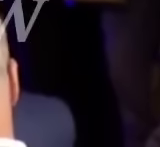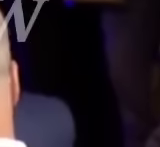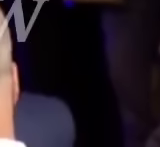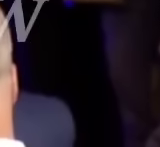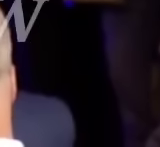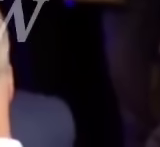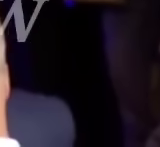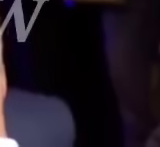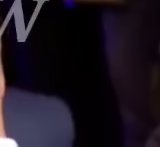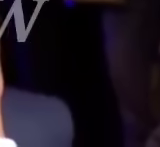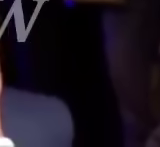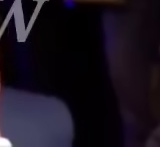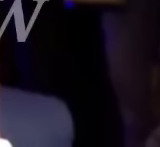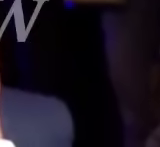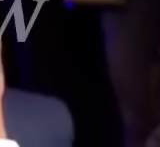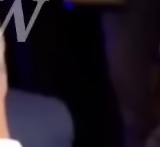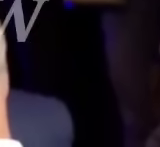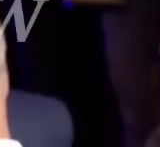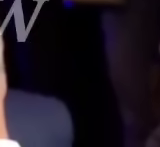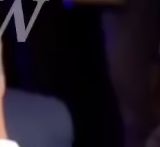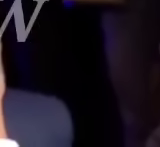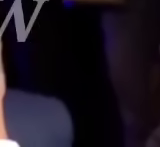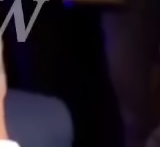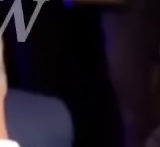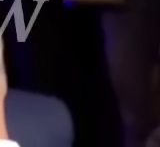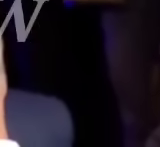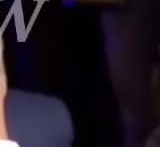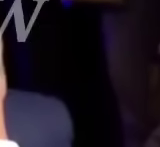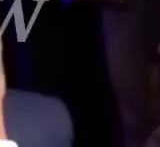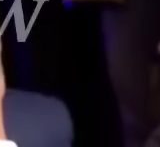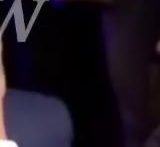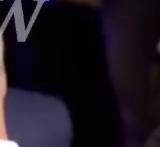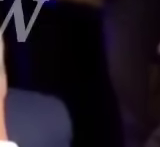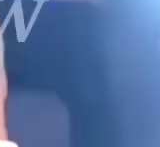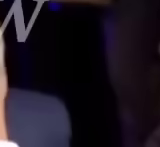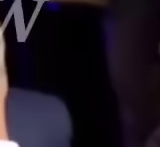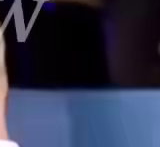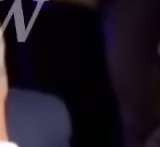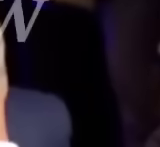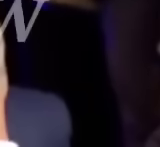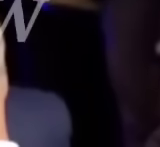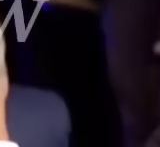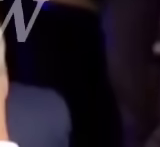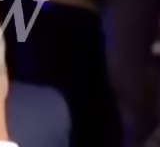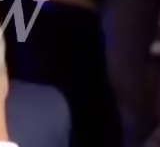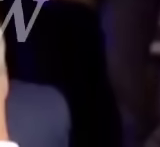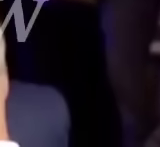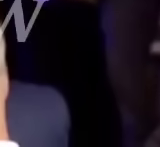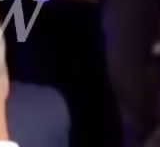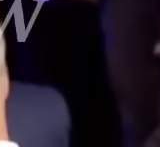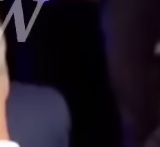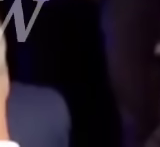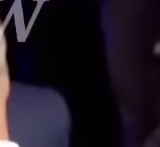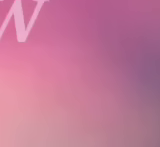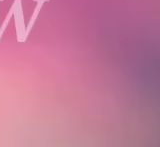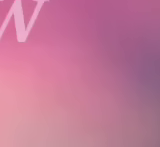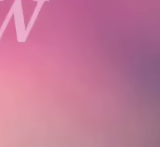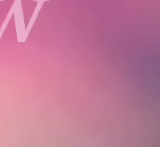1,050,000 tarjetas a los beneficiarios que ya son seguras y que no van a ser clonadas.